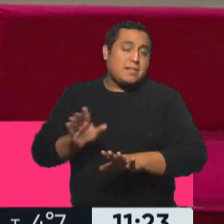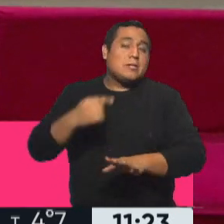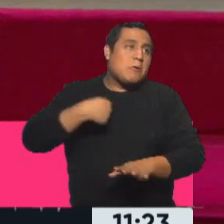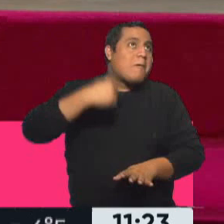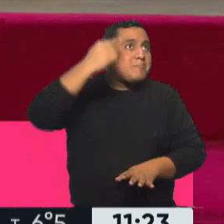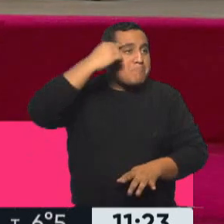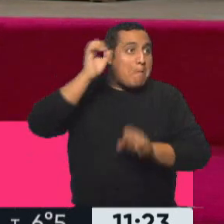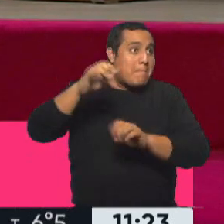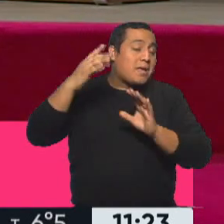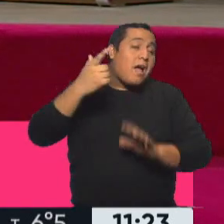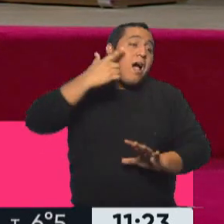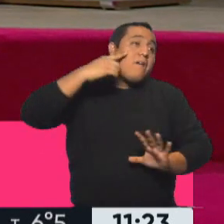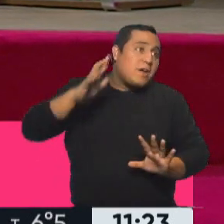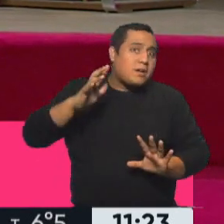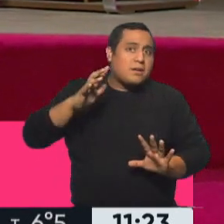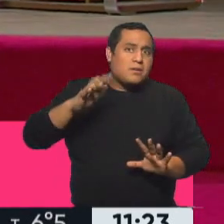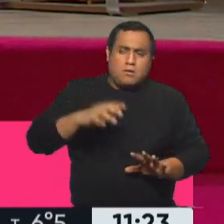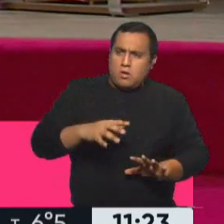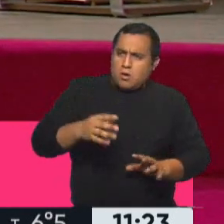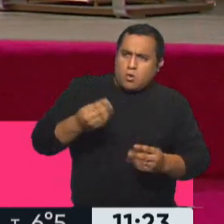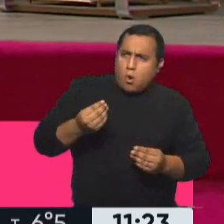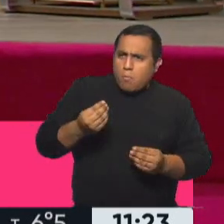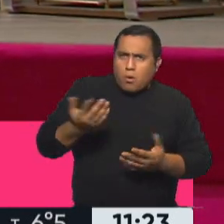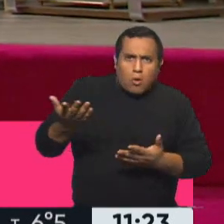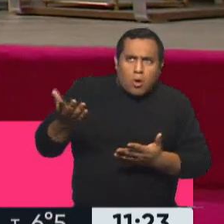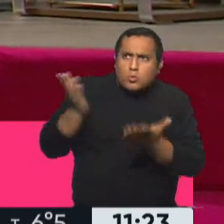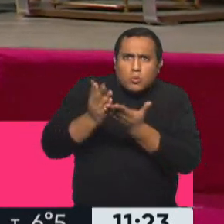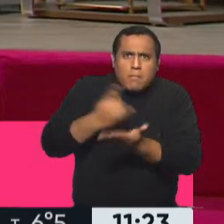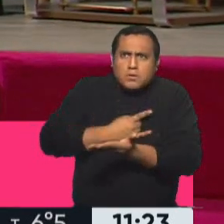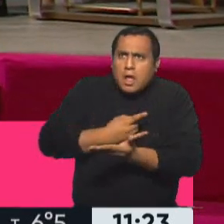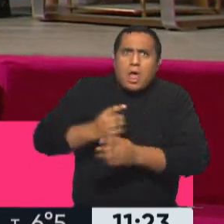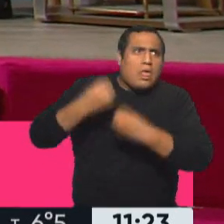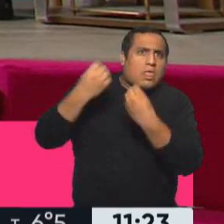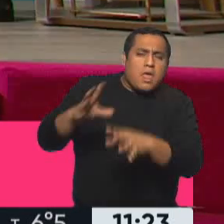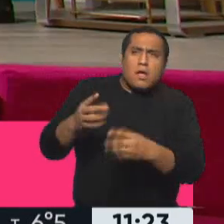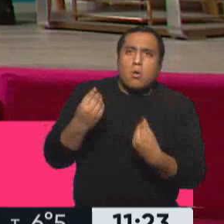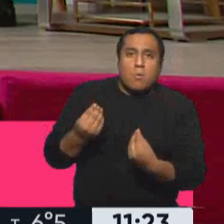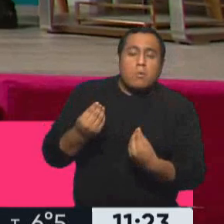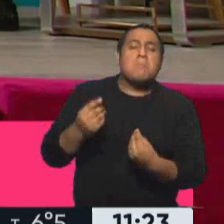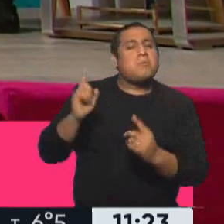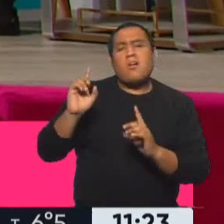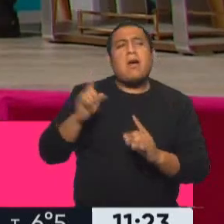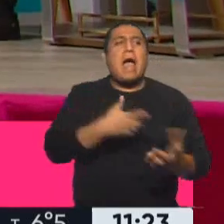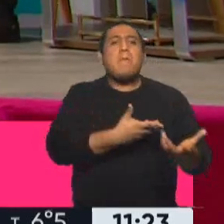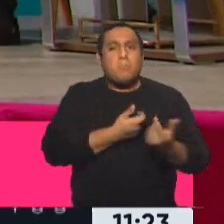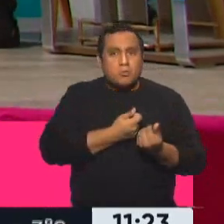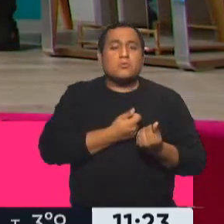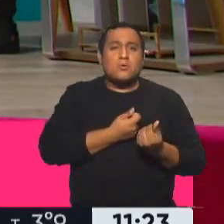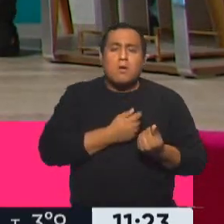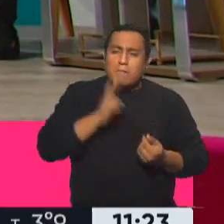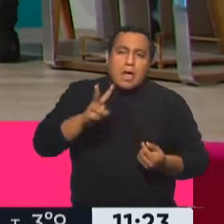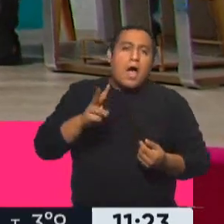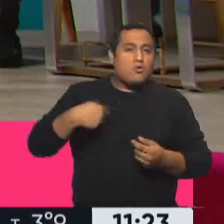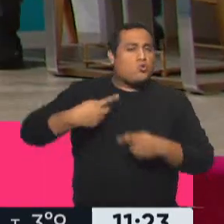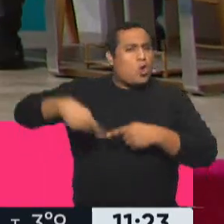un momento que era, en cualquier momento hubiera sido difícil, ¿no? O sea, dejás una carrera, dejás una cosa, y ellos me apoyaron, veían que yo... Estaba todo el día ensayando,